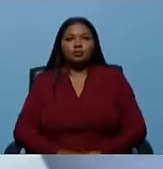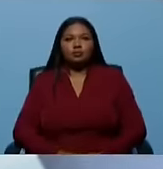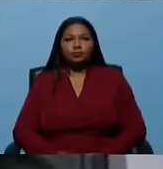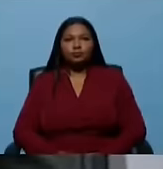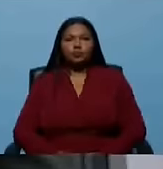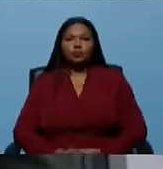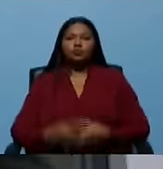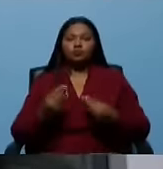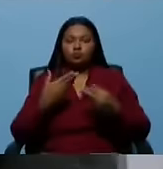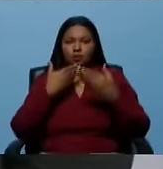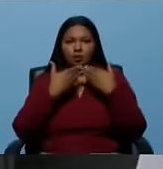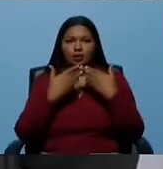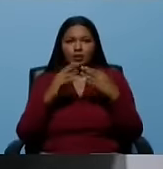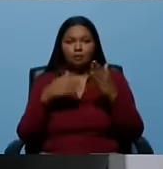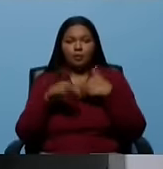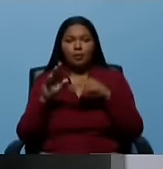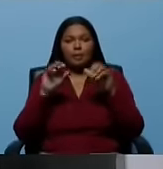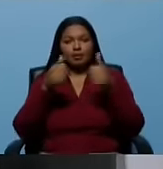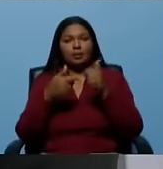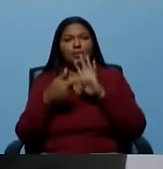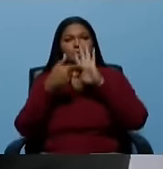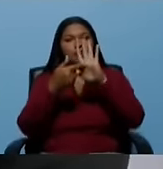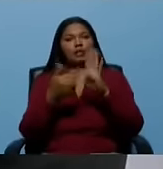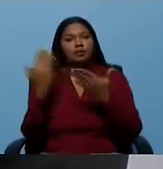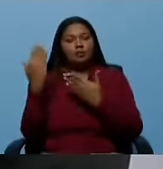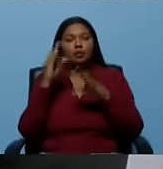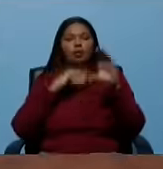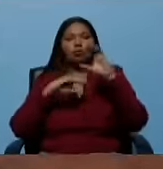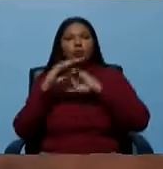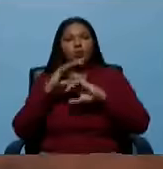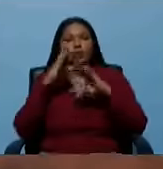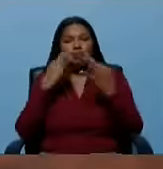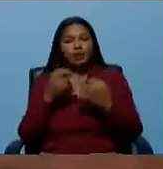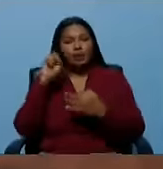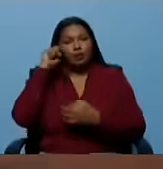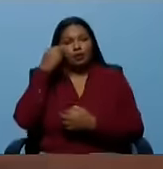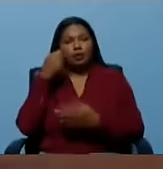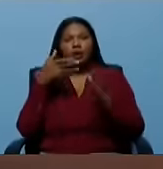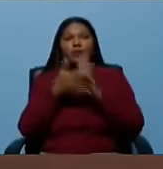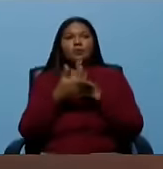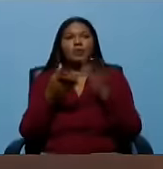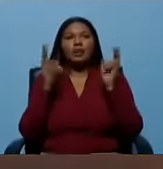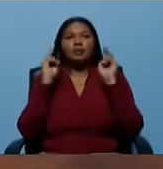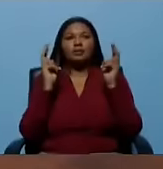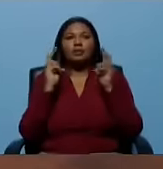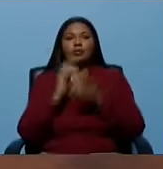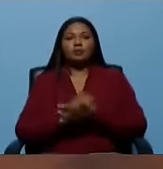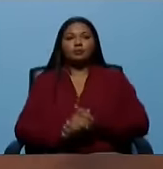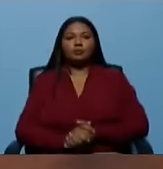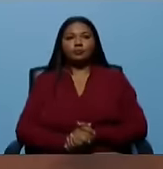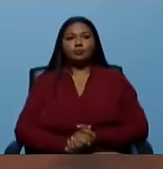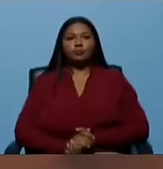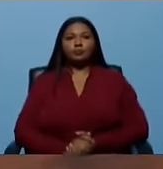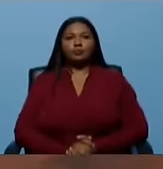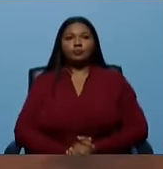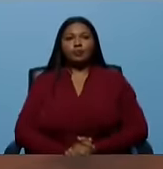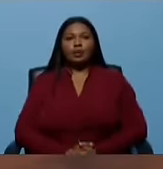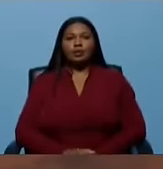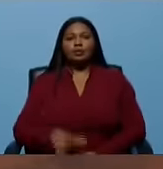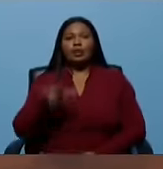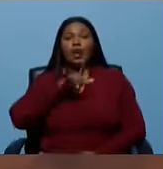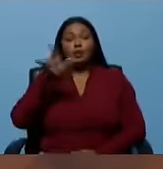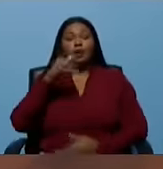gracias vamos a arrancar presentándoles a ustedes un comunicado recordando lo que también fue el tema del avión que